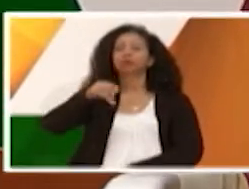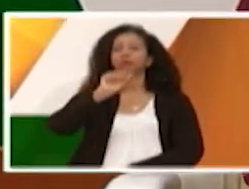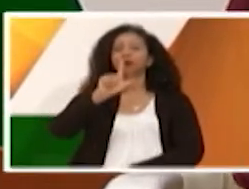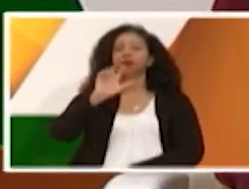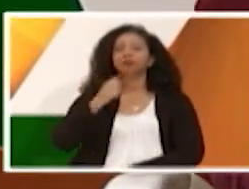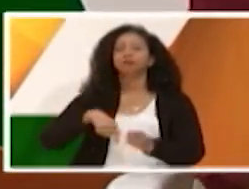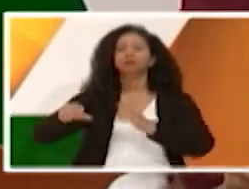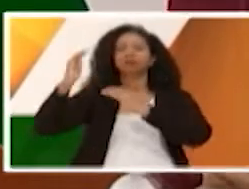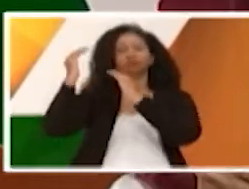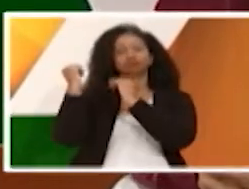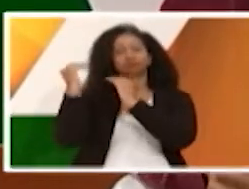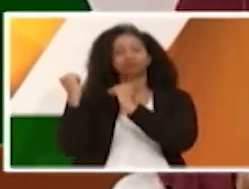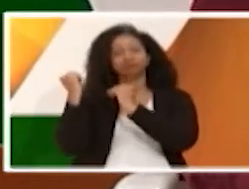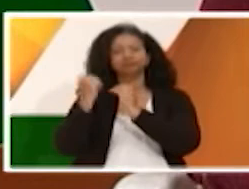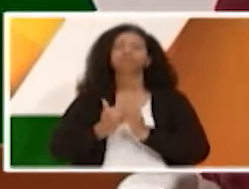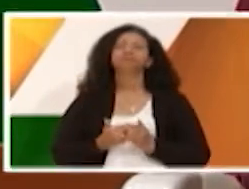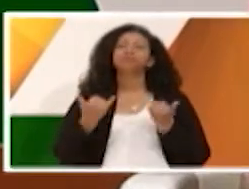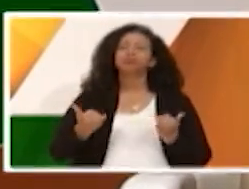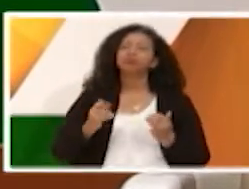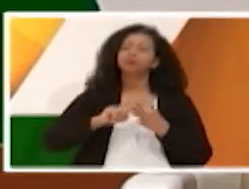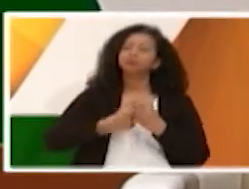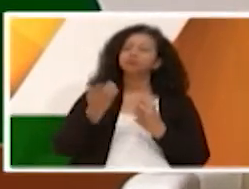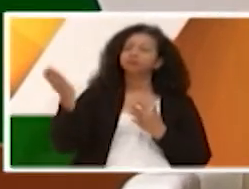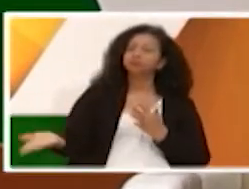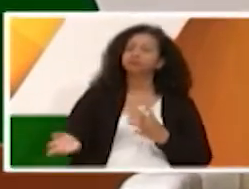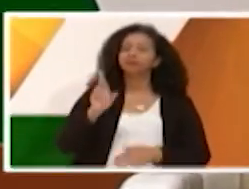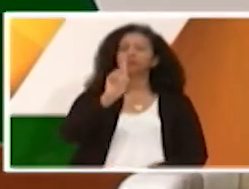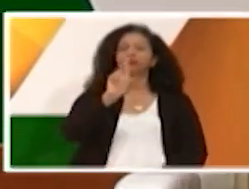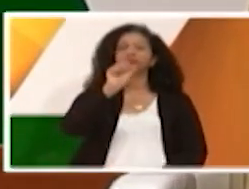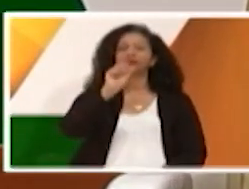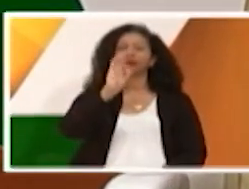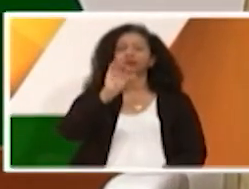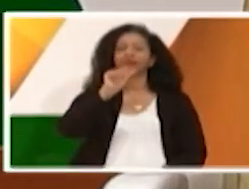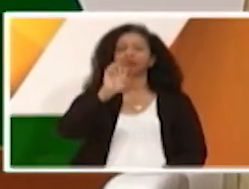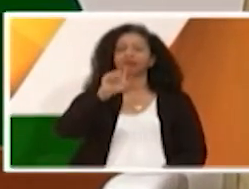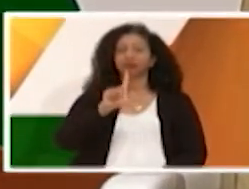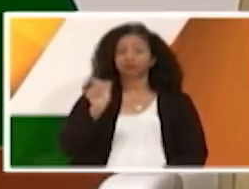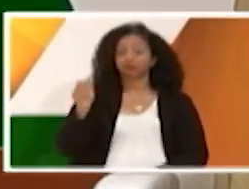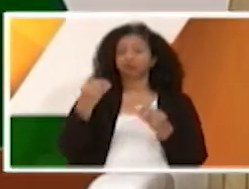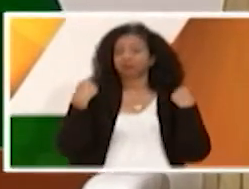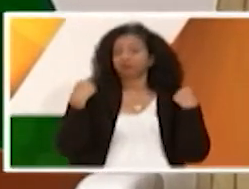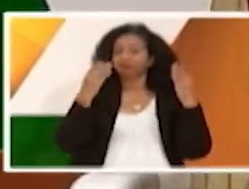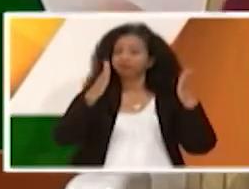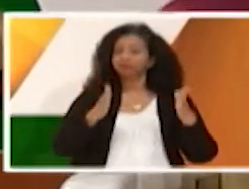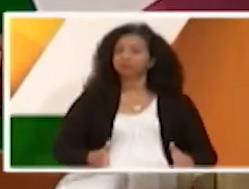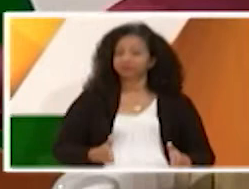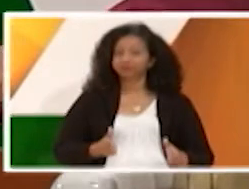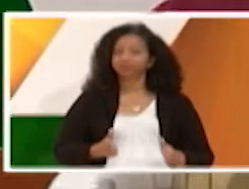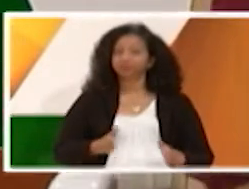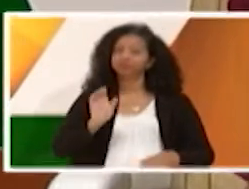Arranquemos. Comencemos con Rafael. Vamos, Rafael García, que es atleta, claro que sí,